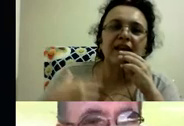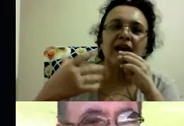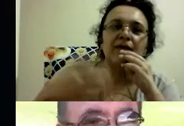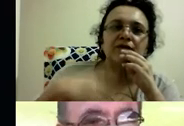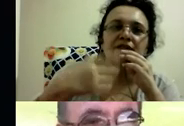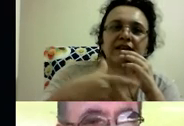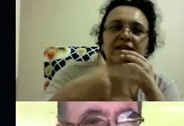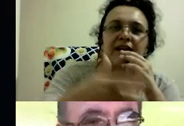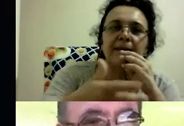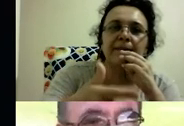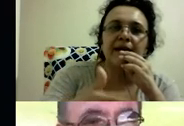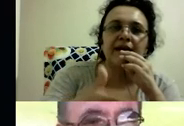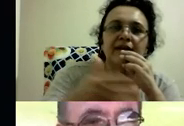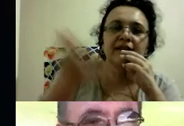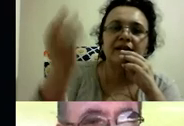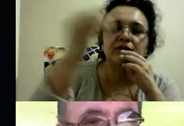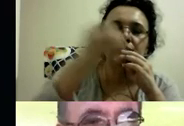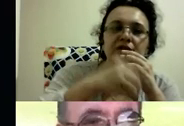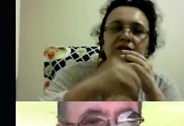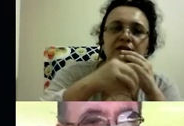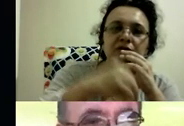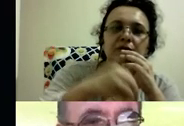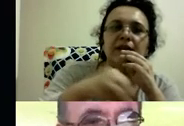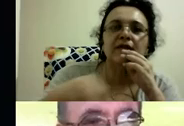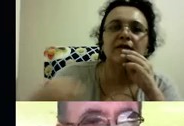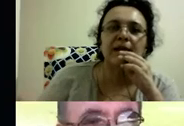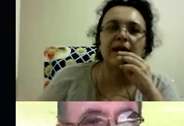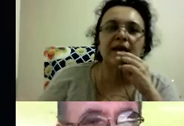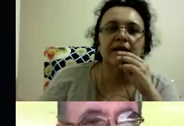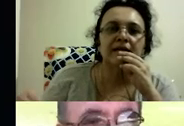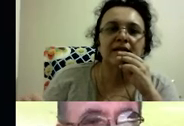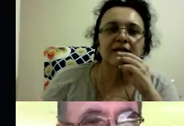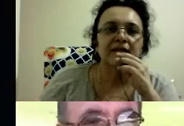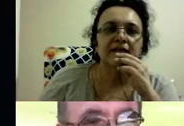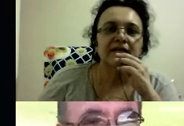usted, algo que usted quisiera cambiar de su vida normal.